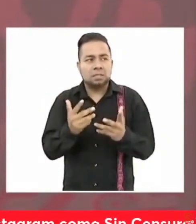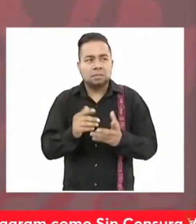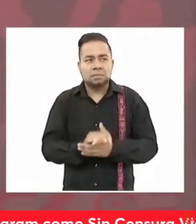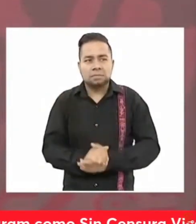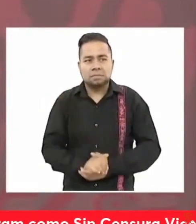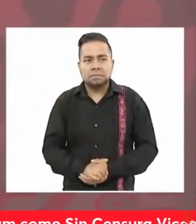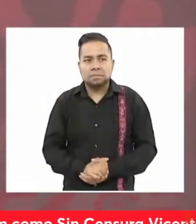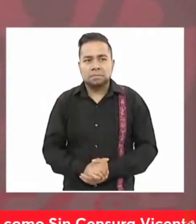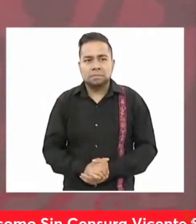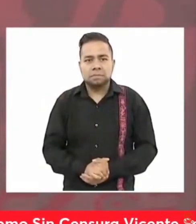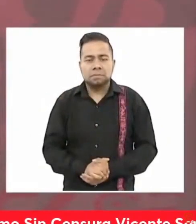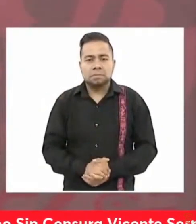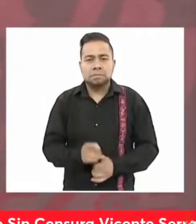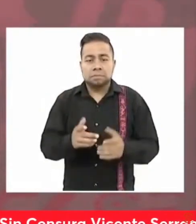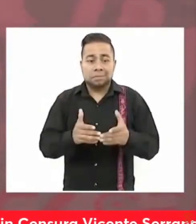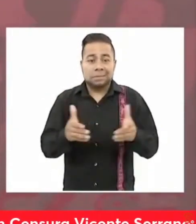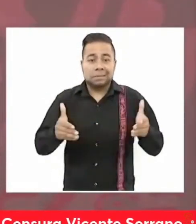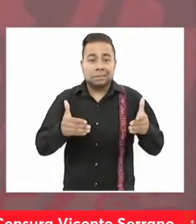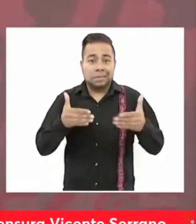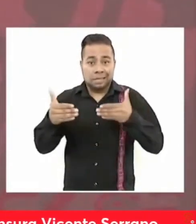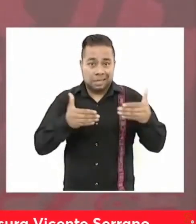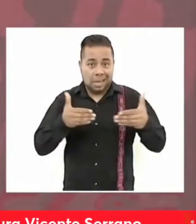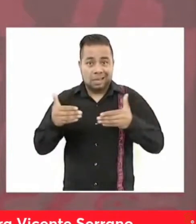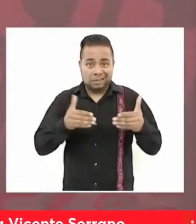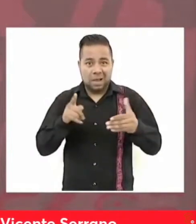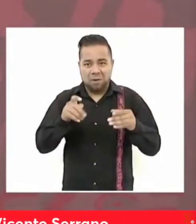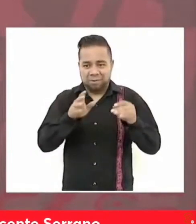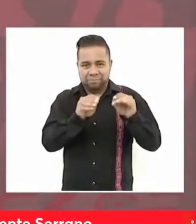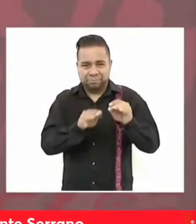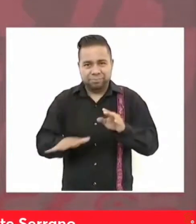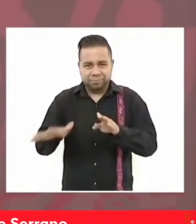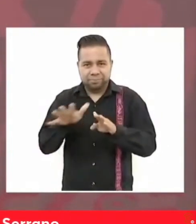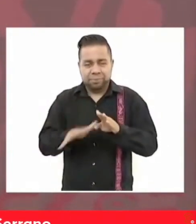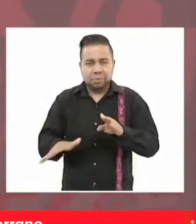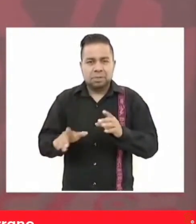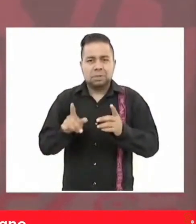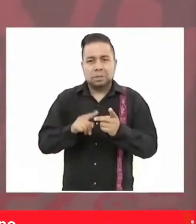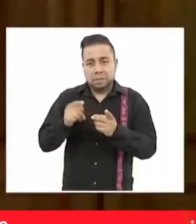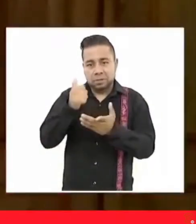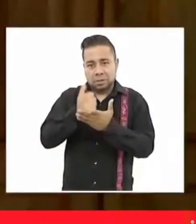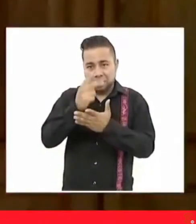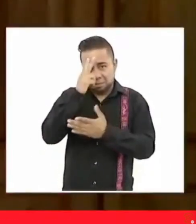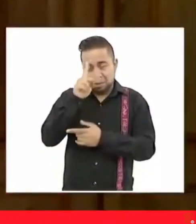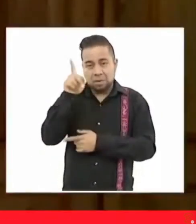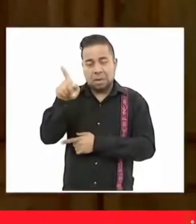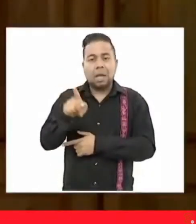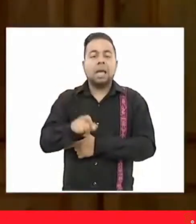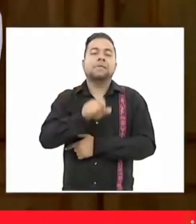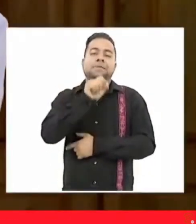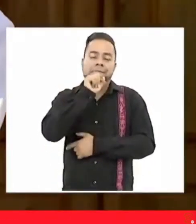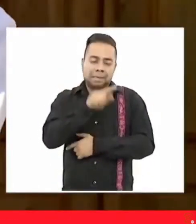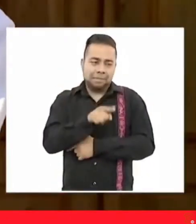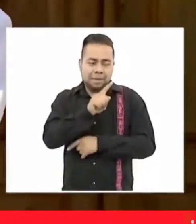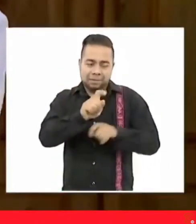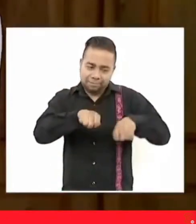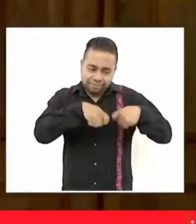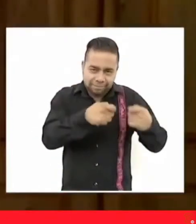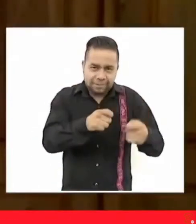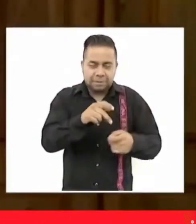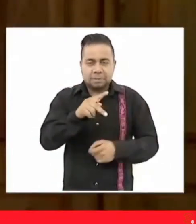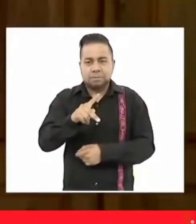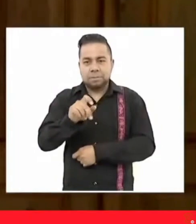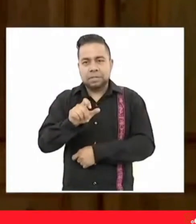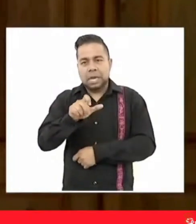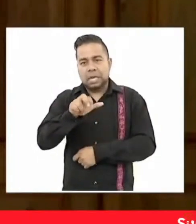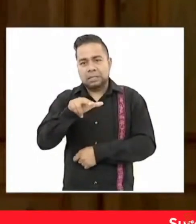el gran canal del desagüe en la Ciudad de México. y también a Pearson le da